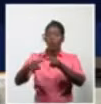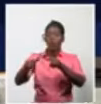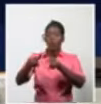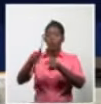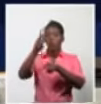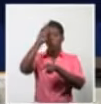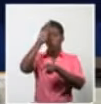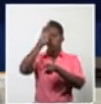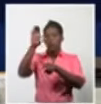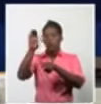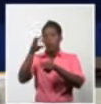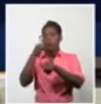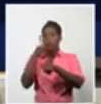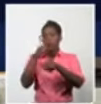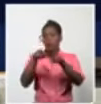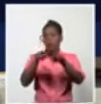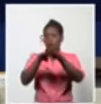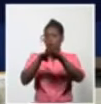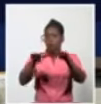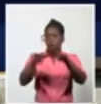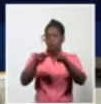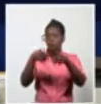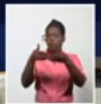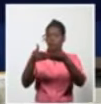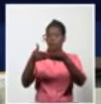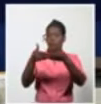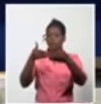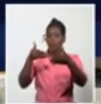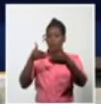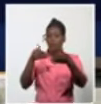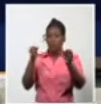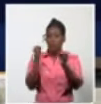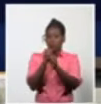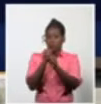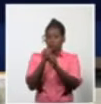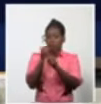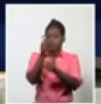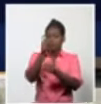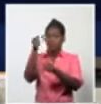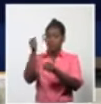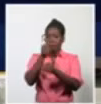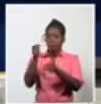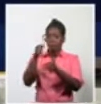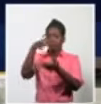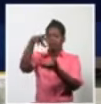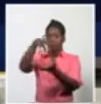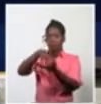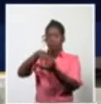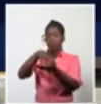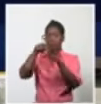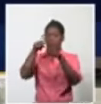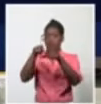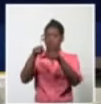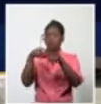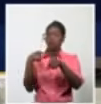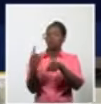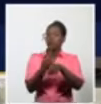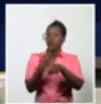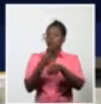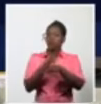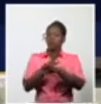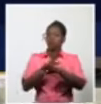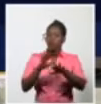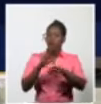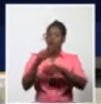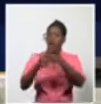en condiciones de refrigeración. Incluso eso que se plantea ahí lo hemos tenido que utilizar en un